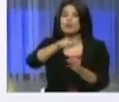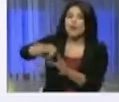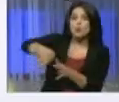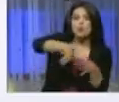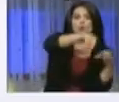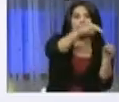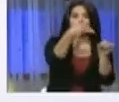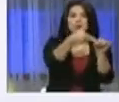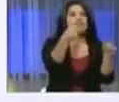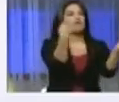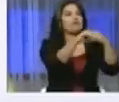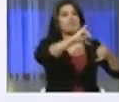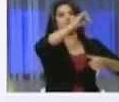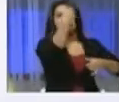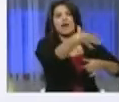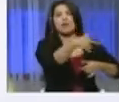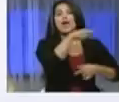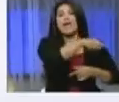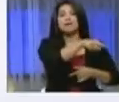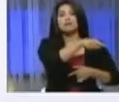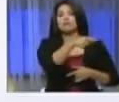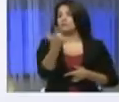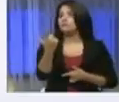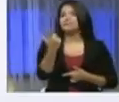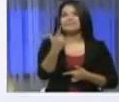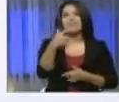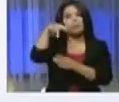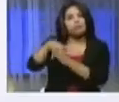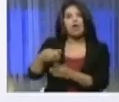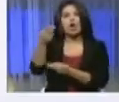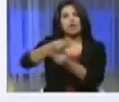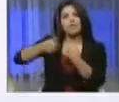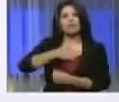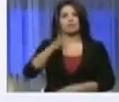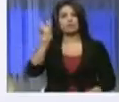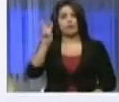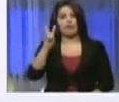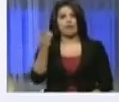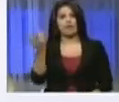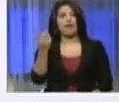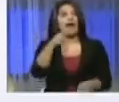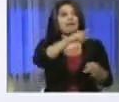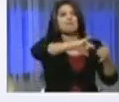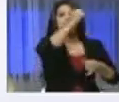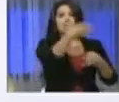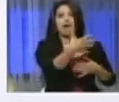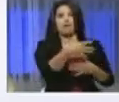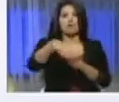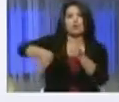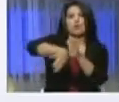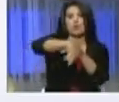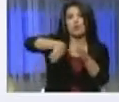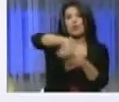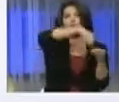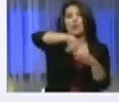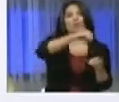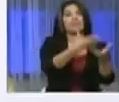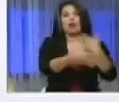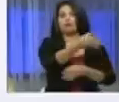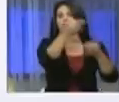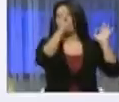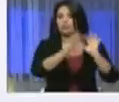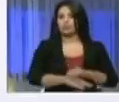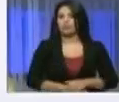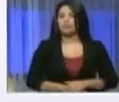afectar? Ha llegado, para que sepan ustedes, compatriotas, hermanos y hermanas que me escuchan, ha